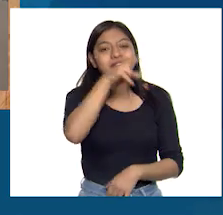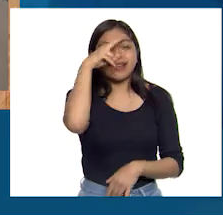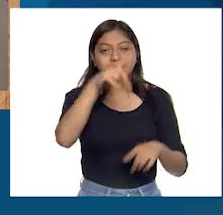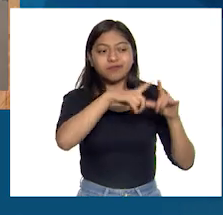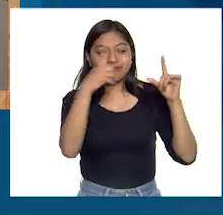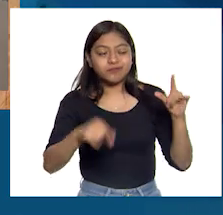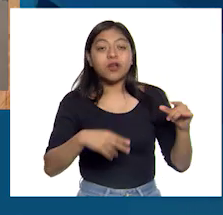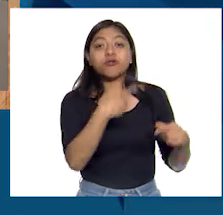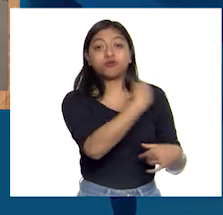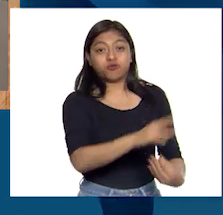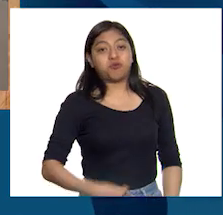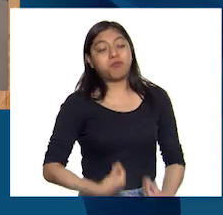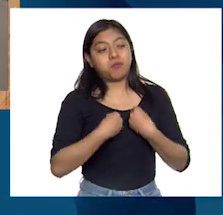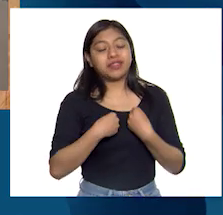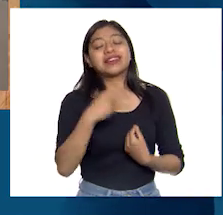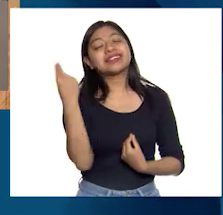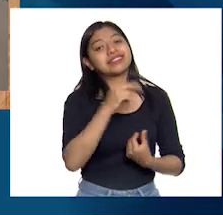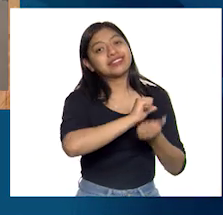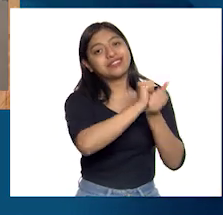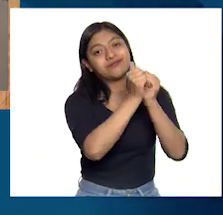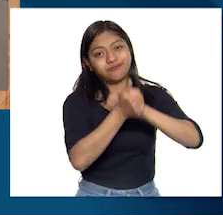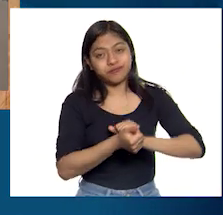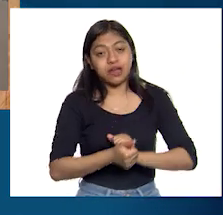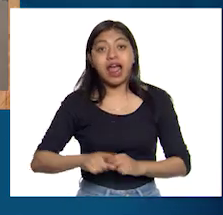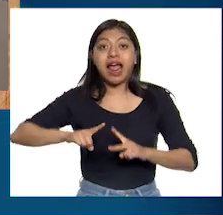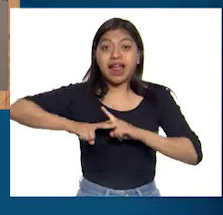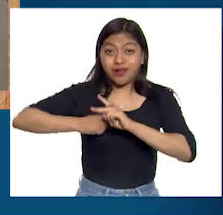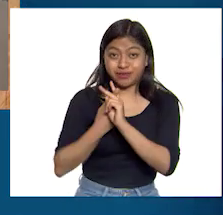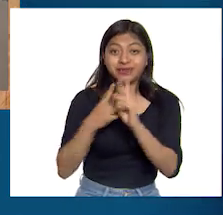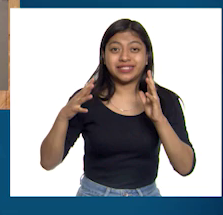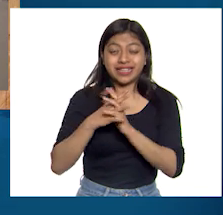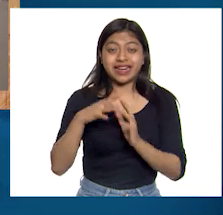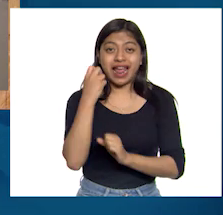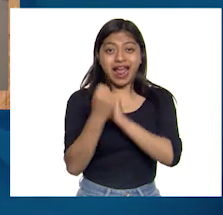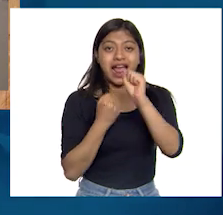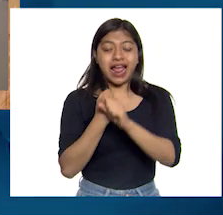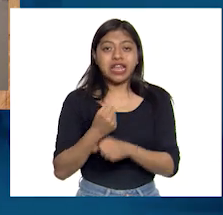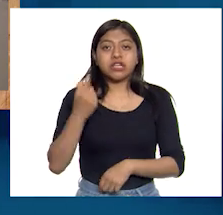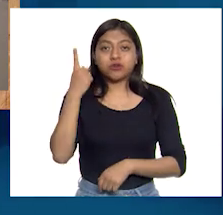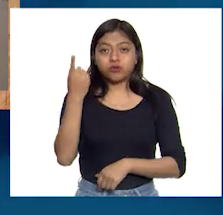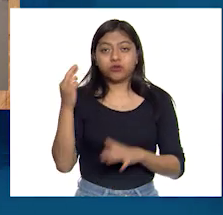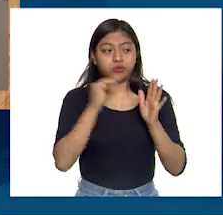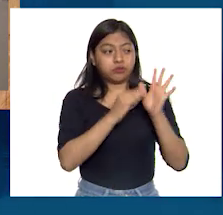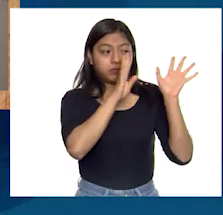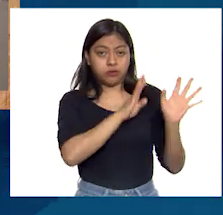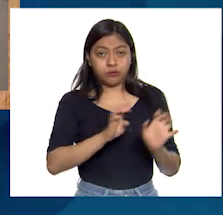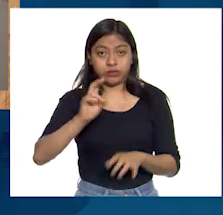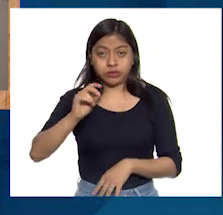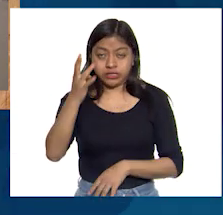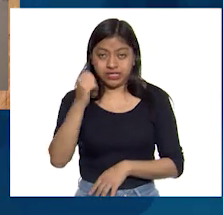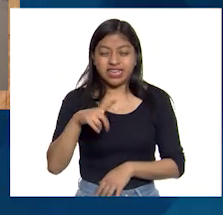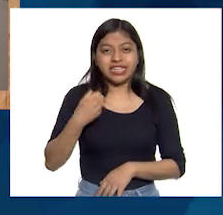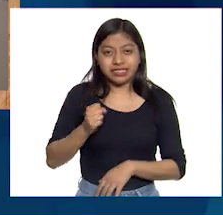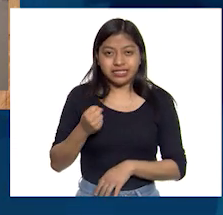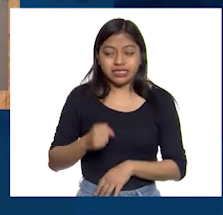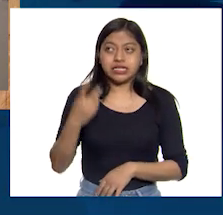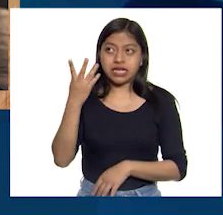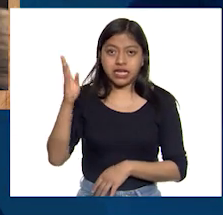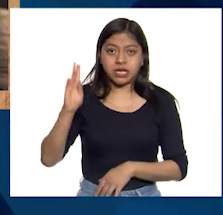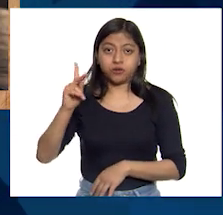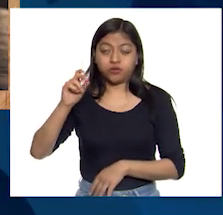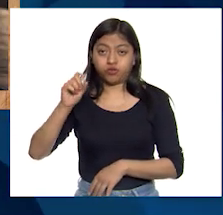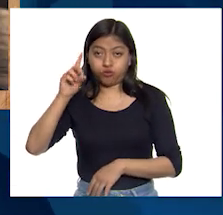la vida de millones de mexicanos. Al iniciar la guerra, en septiembre de 1939, tras la invasión de Polonia por las tropas